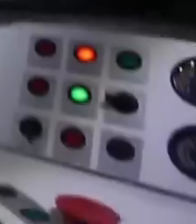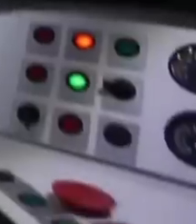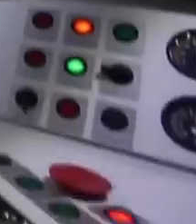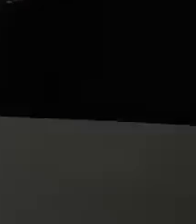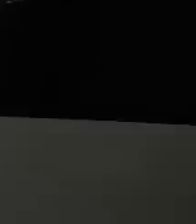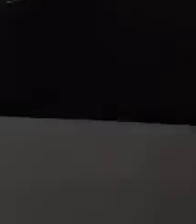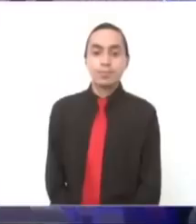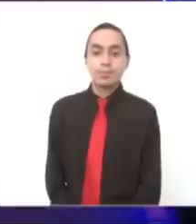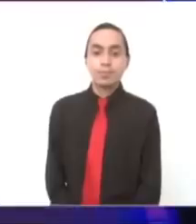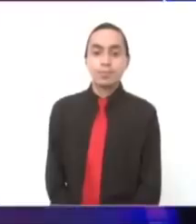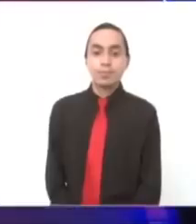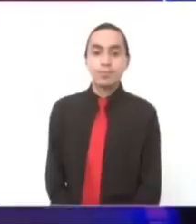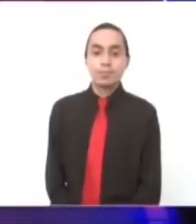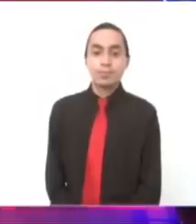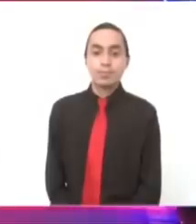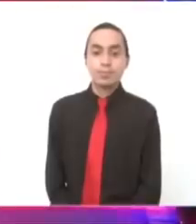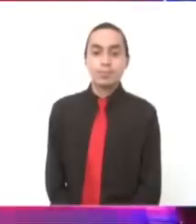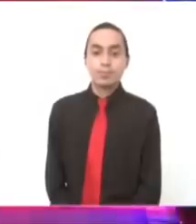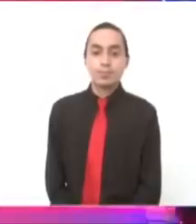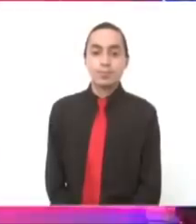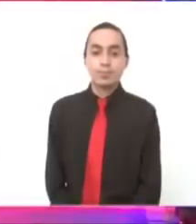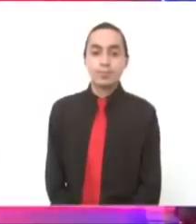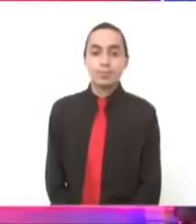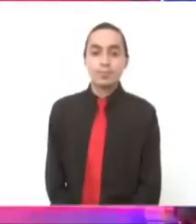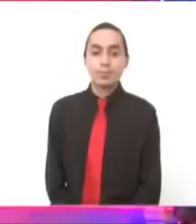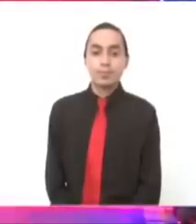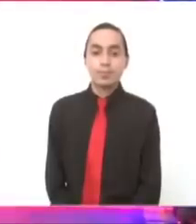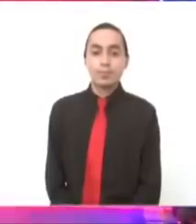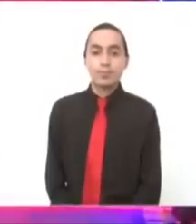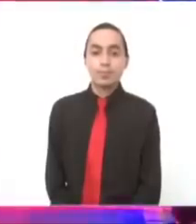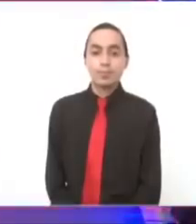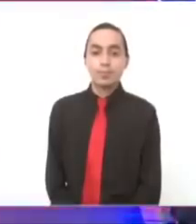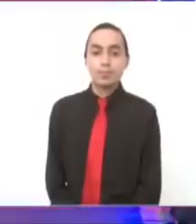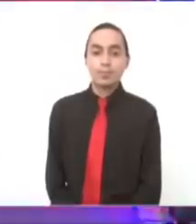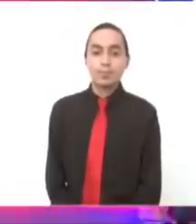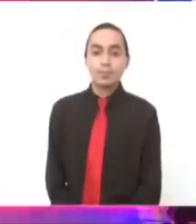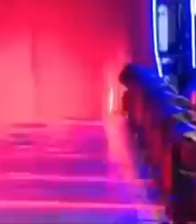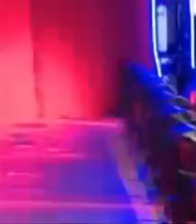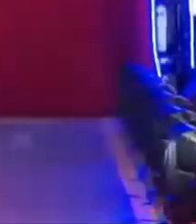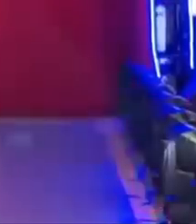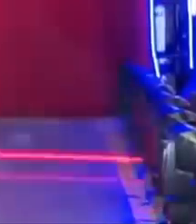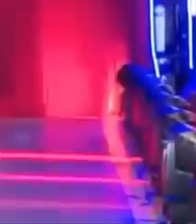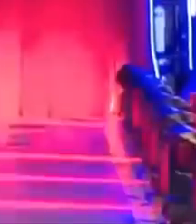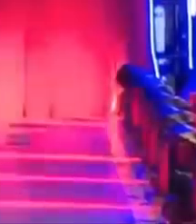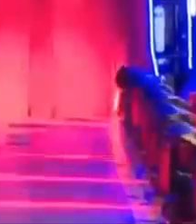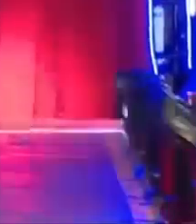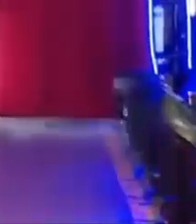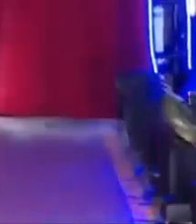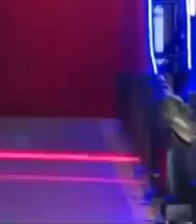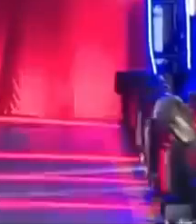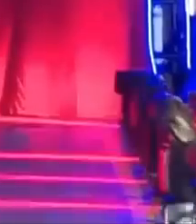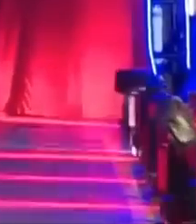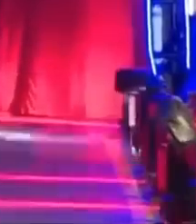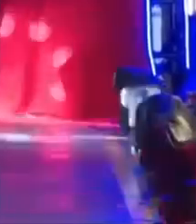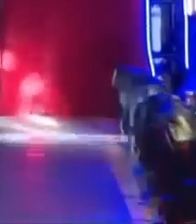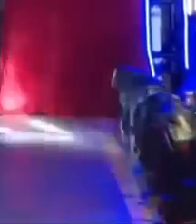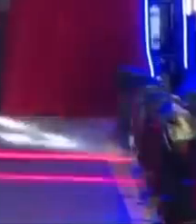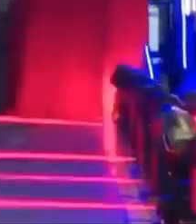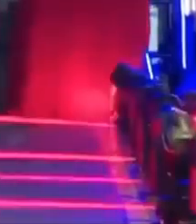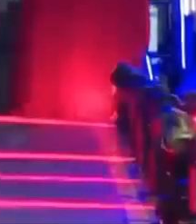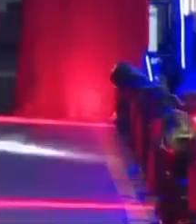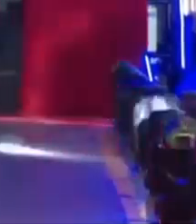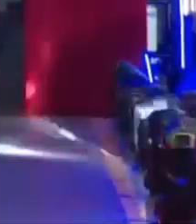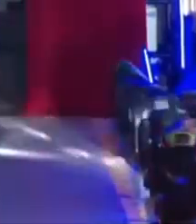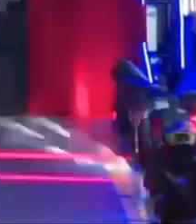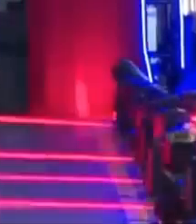Xochimilco. Al encabezar el banderazo de salida, el jefe de gobierno, Martí Batres, destacó que